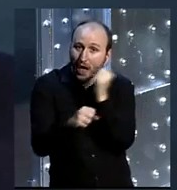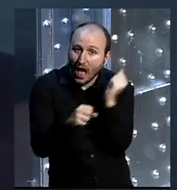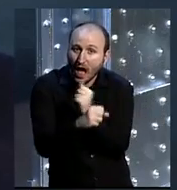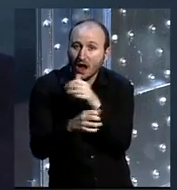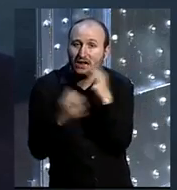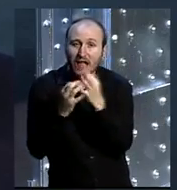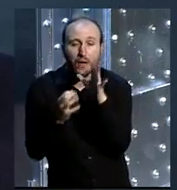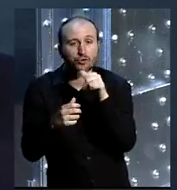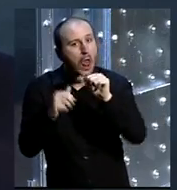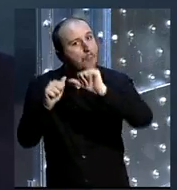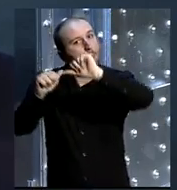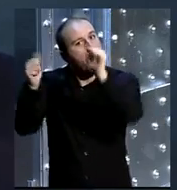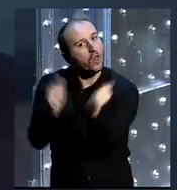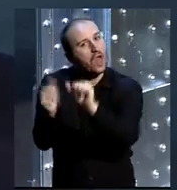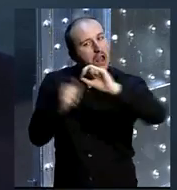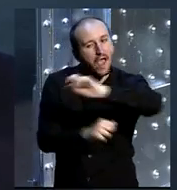los modelos más